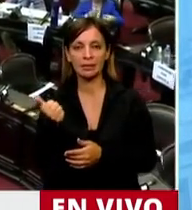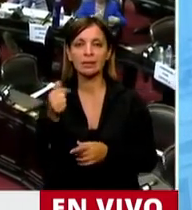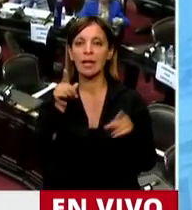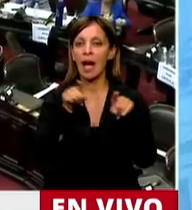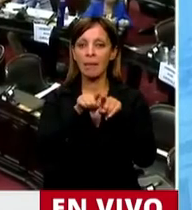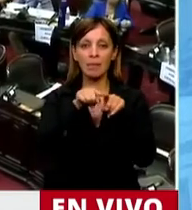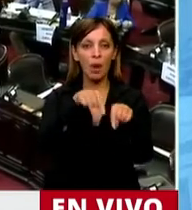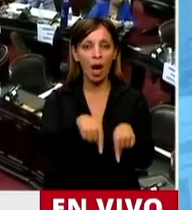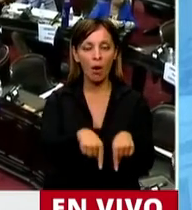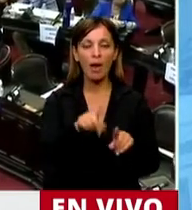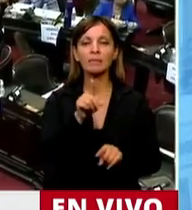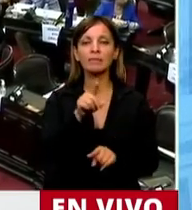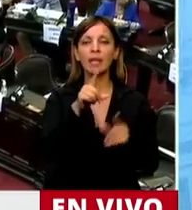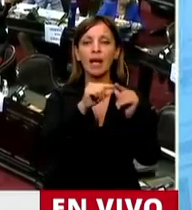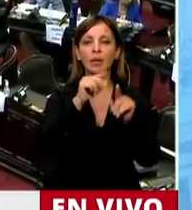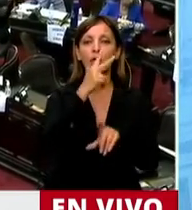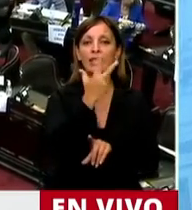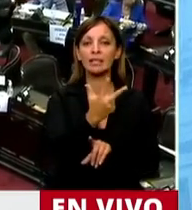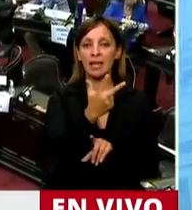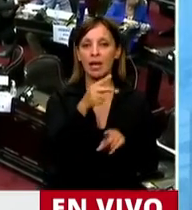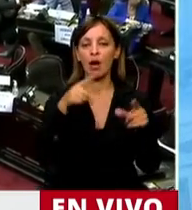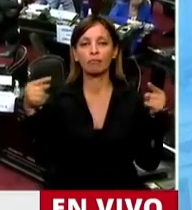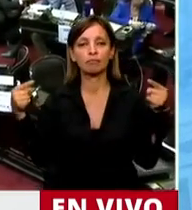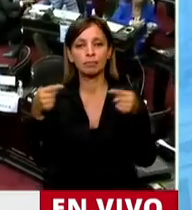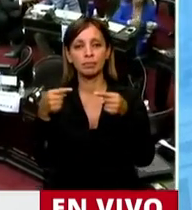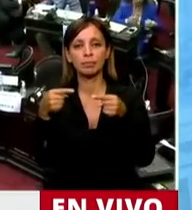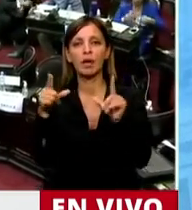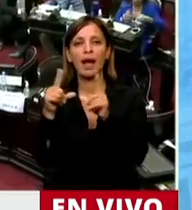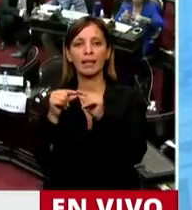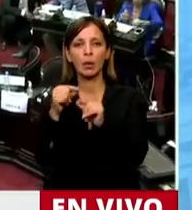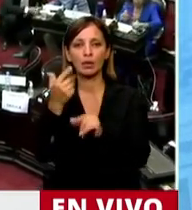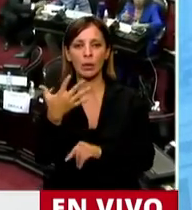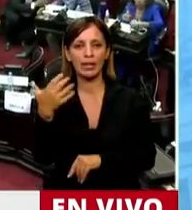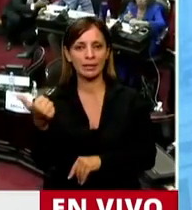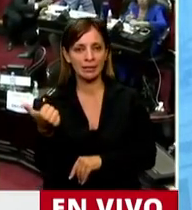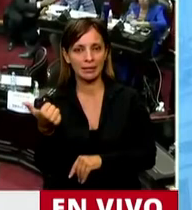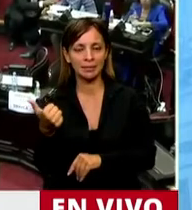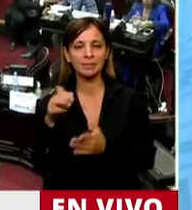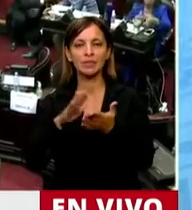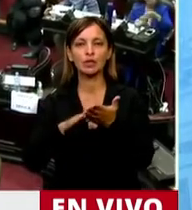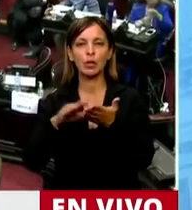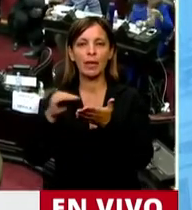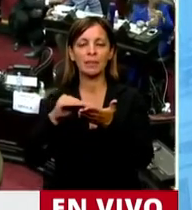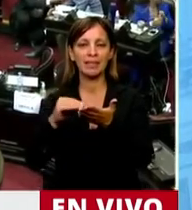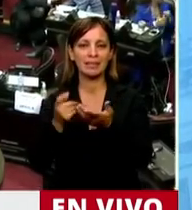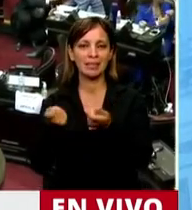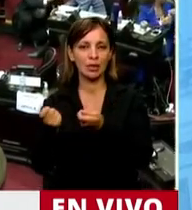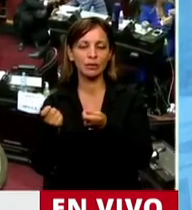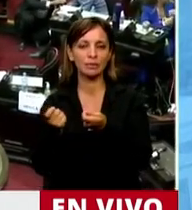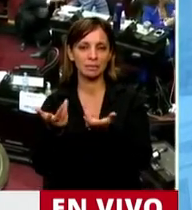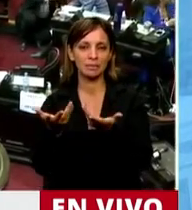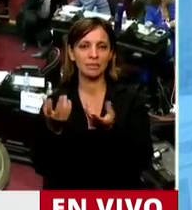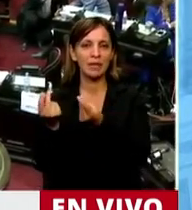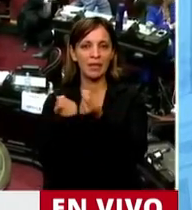contrapone el artículo 3 del proyecto con el artículo 56 de la Ley de Administración Financiera. Vamos a tener dos